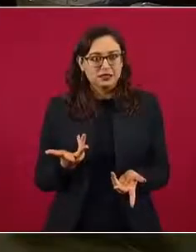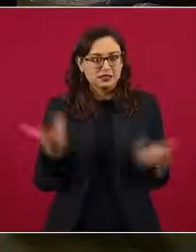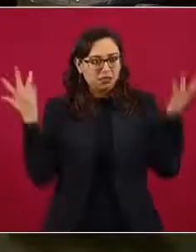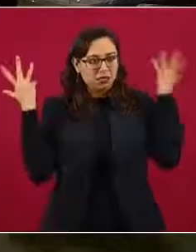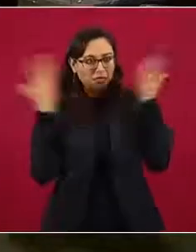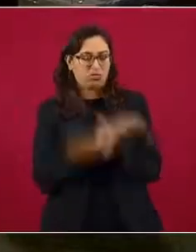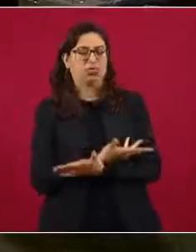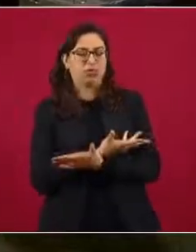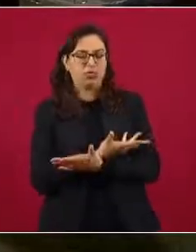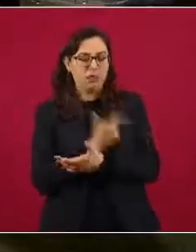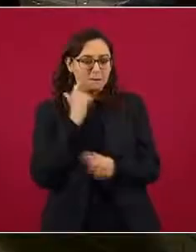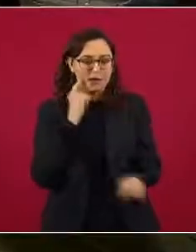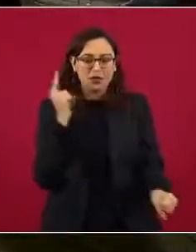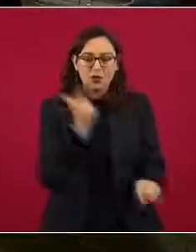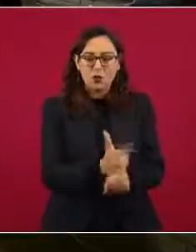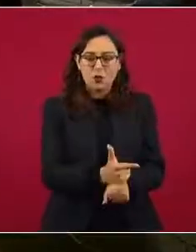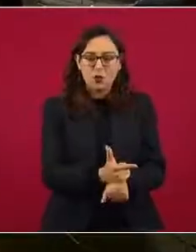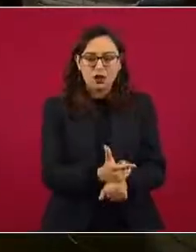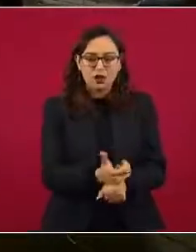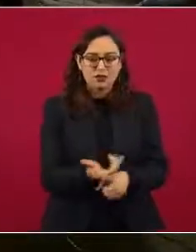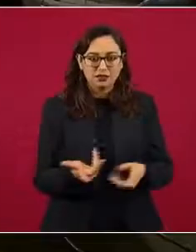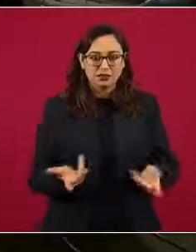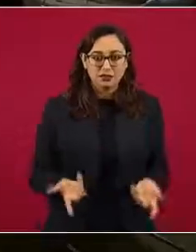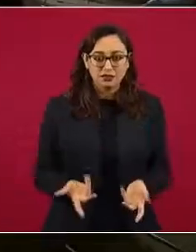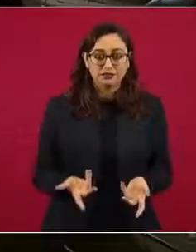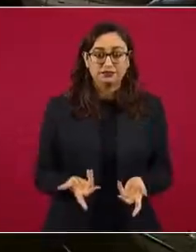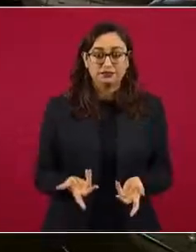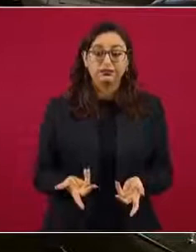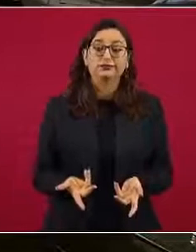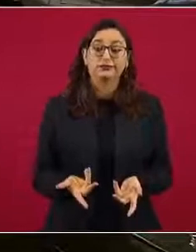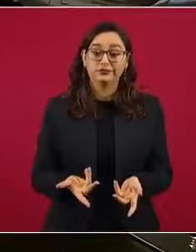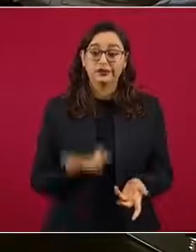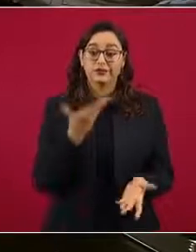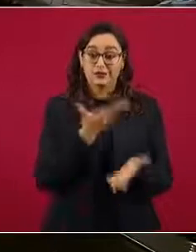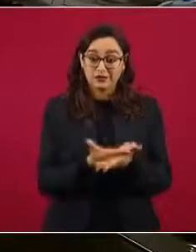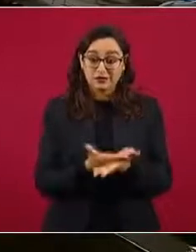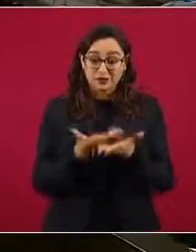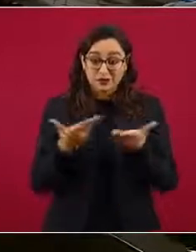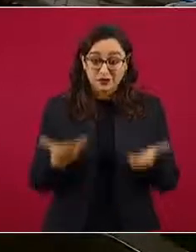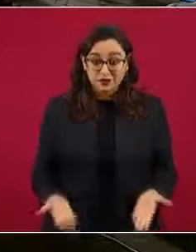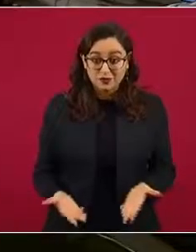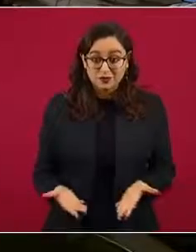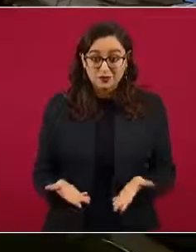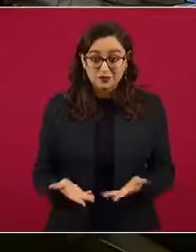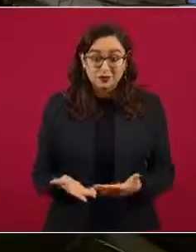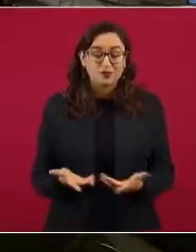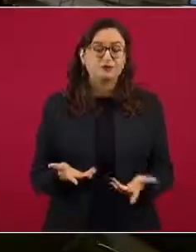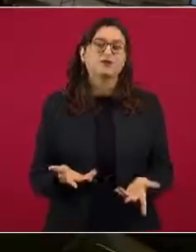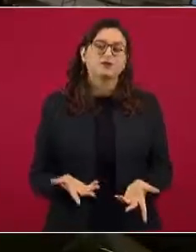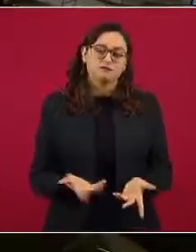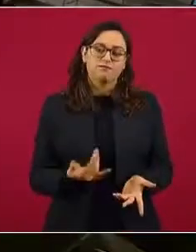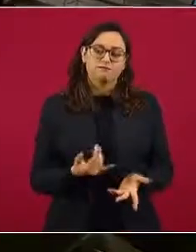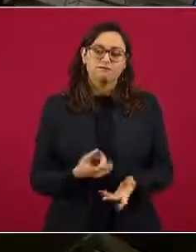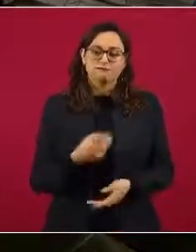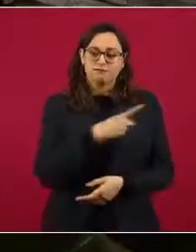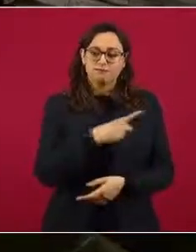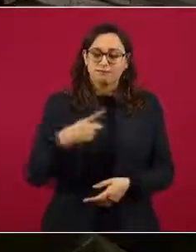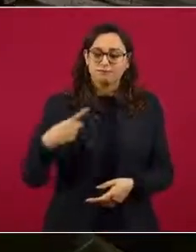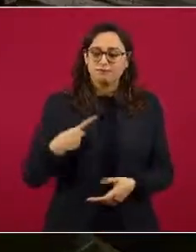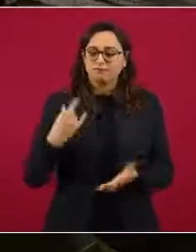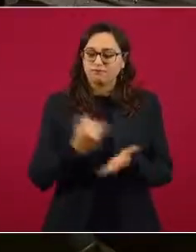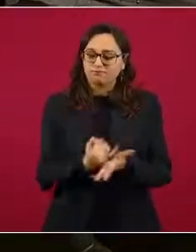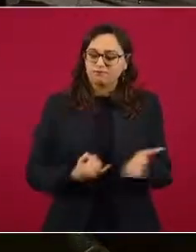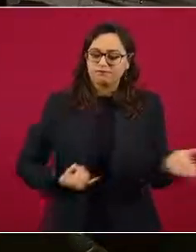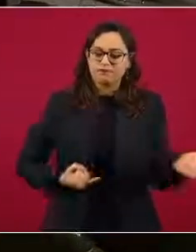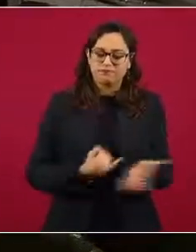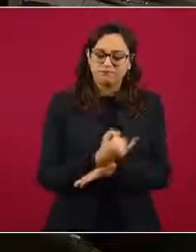revisar hace poco y tenemos que proceder, y ya di la instrucción de que se haga la revisión